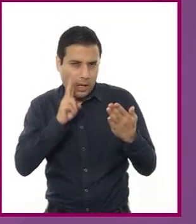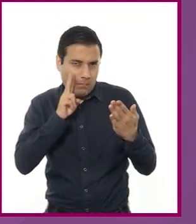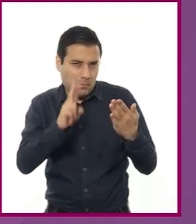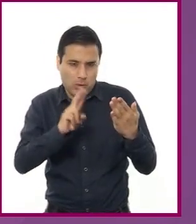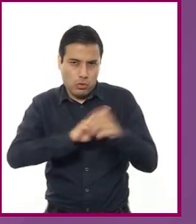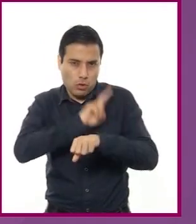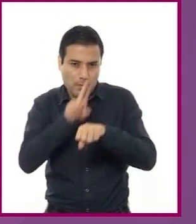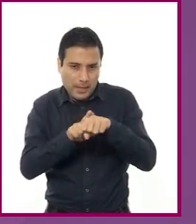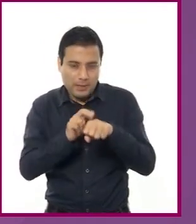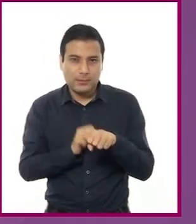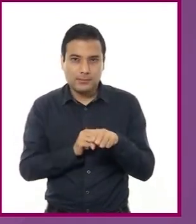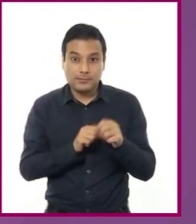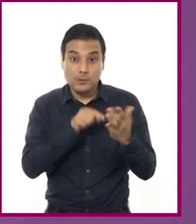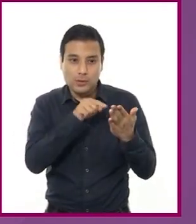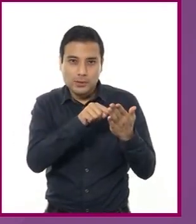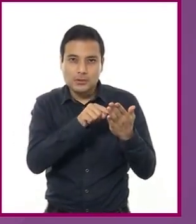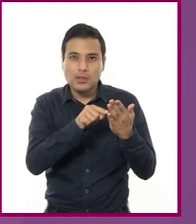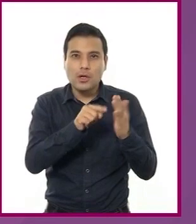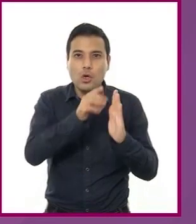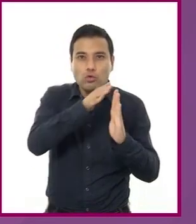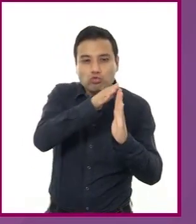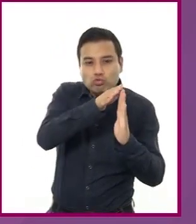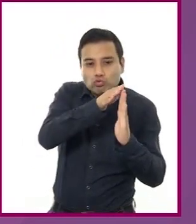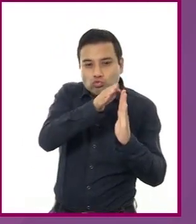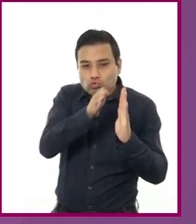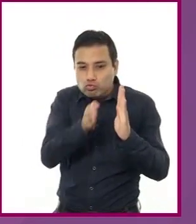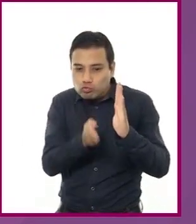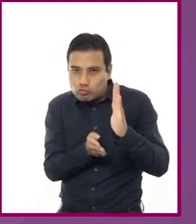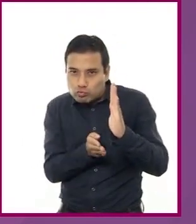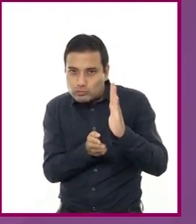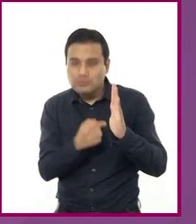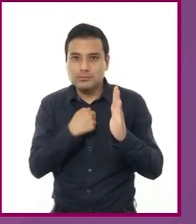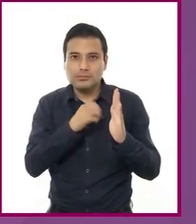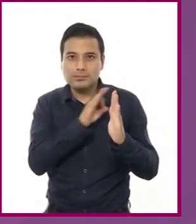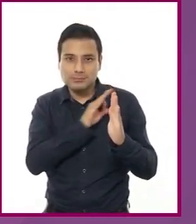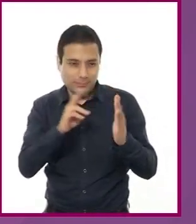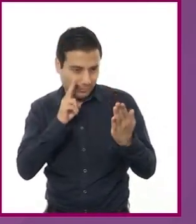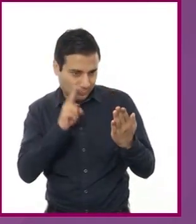reducida cuando es cóncavo o convexo.